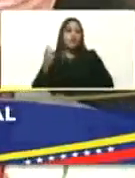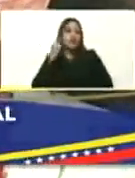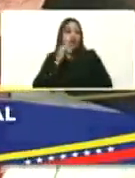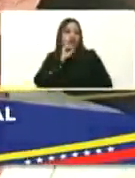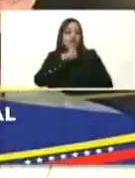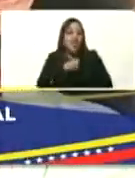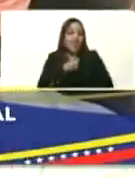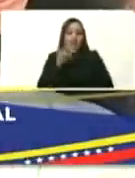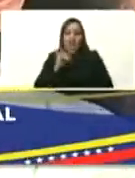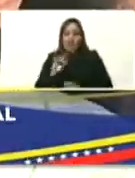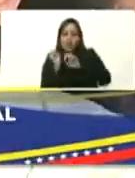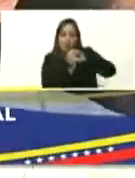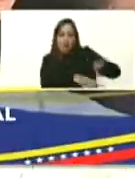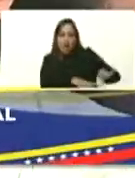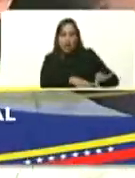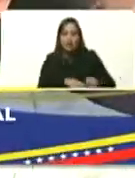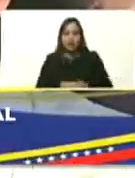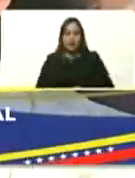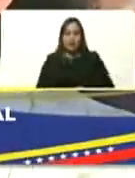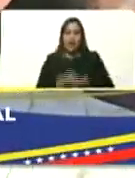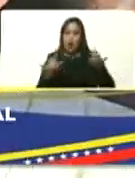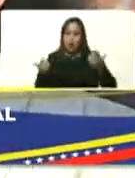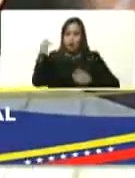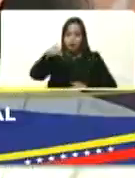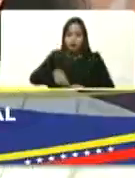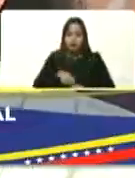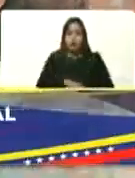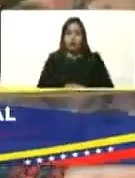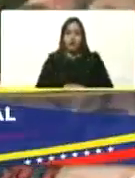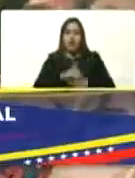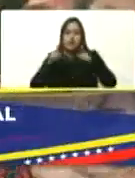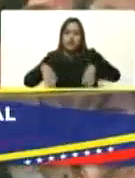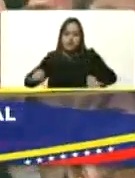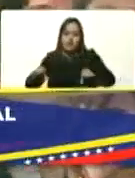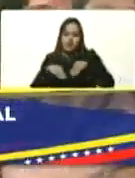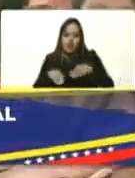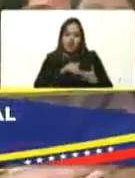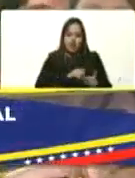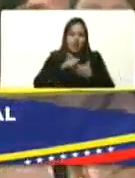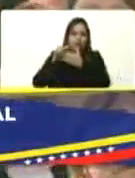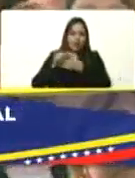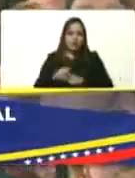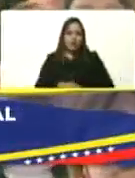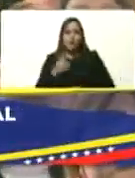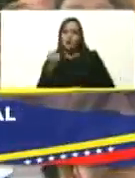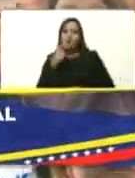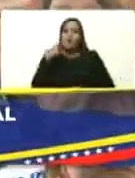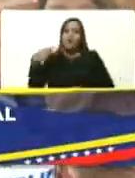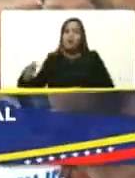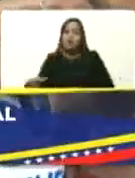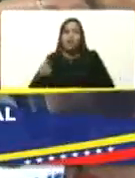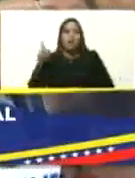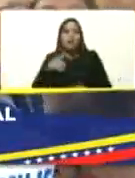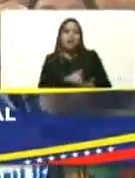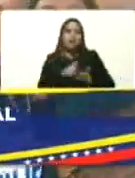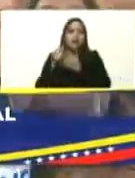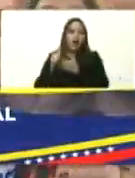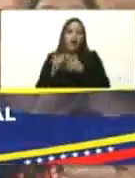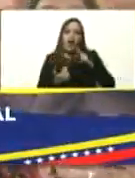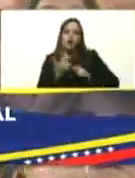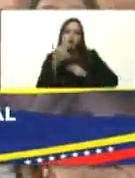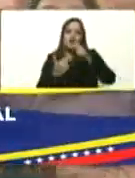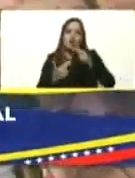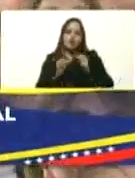era desechada. Y resulta que hoy también asumimos liderazgo, no solo político, sino liderazgo en la construcción